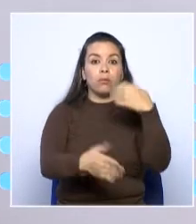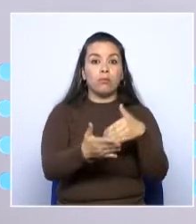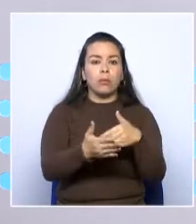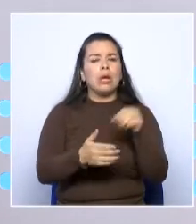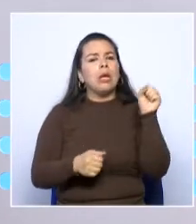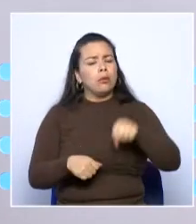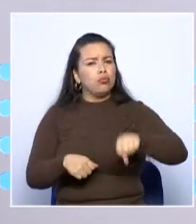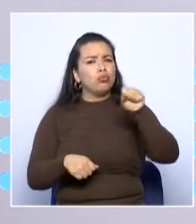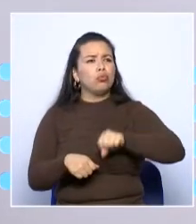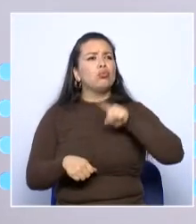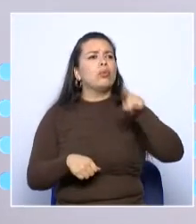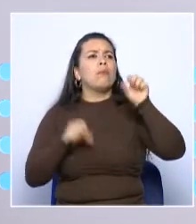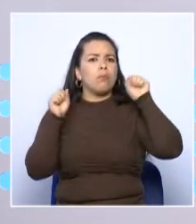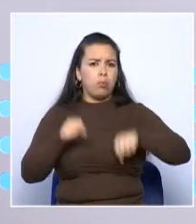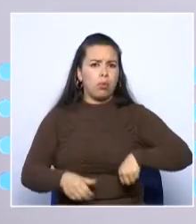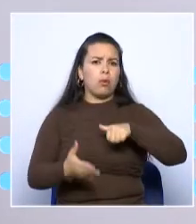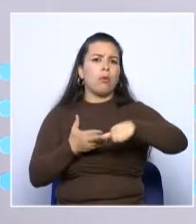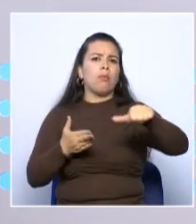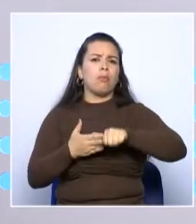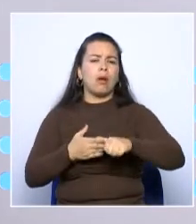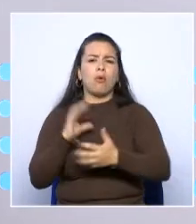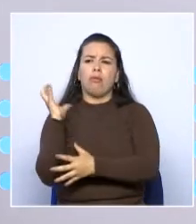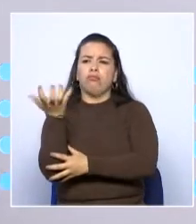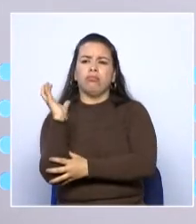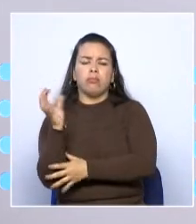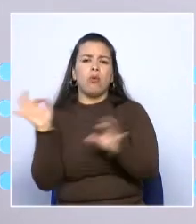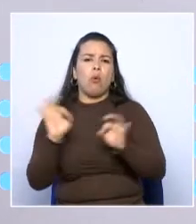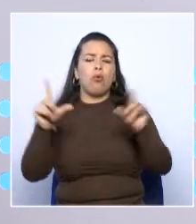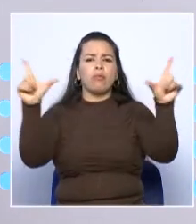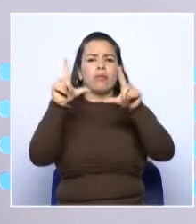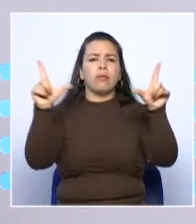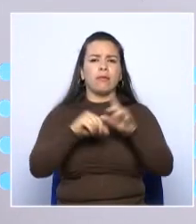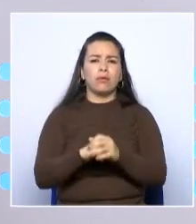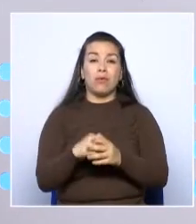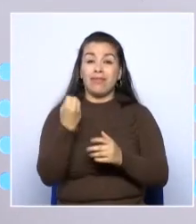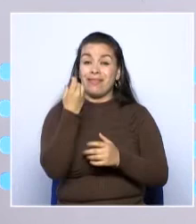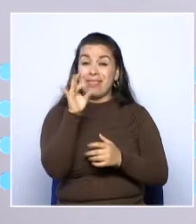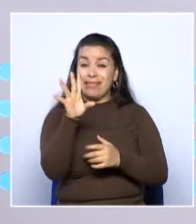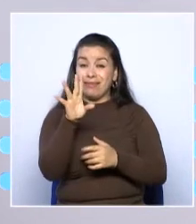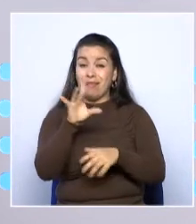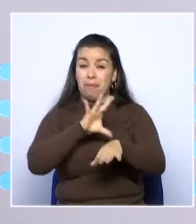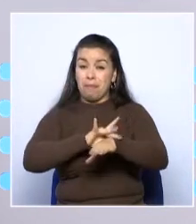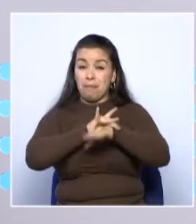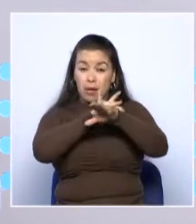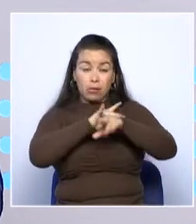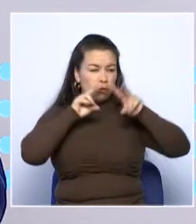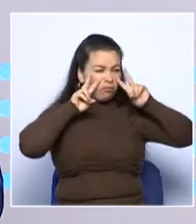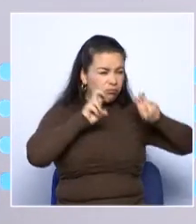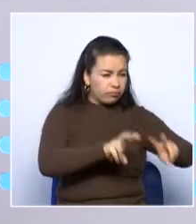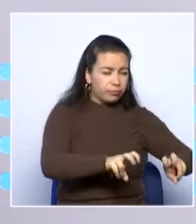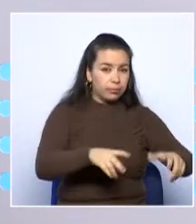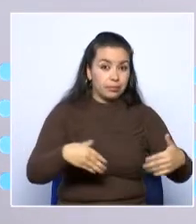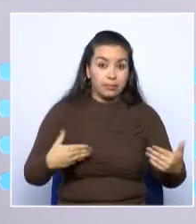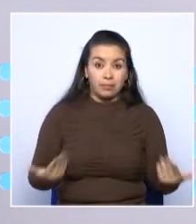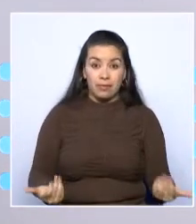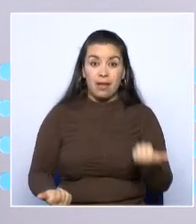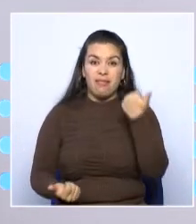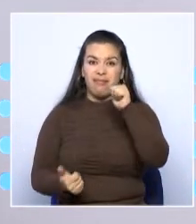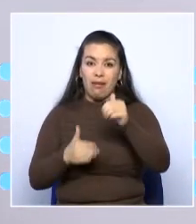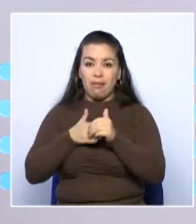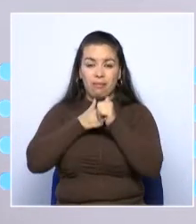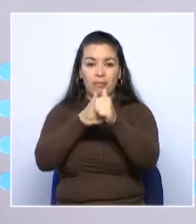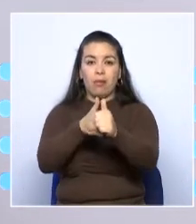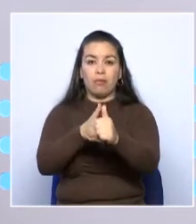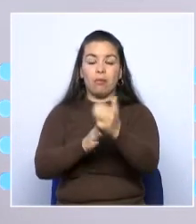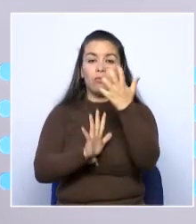pero pues no pueden comprar un televisor o una lavadora, pero que lo vean 15 médicos, que le hagan más de 10 métodos